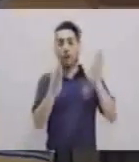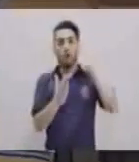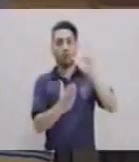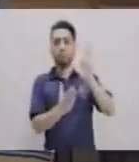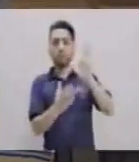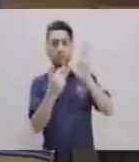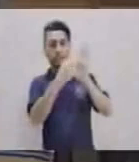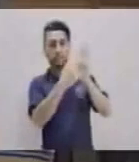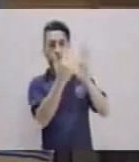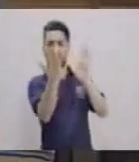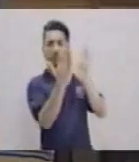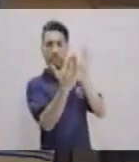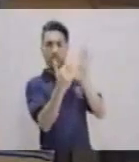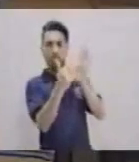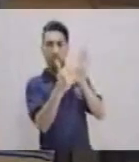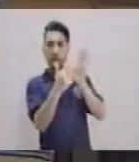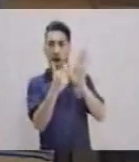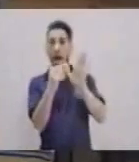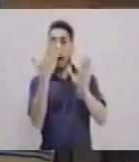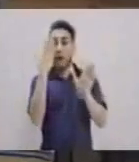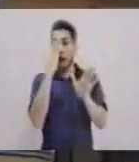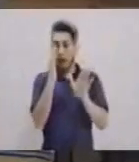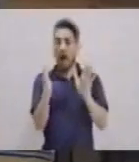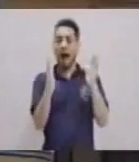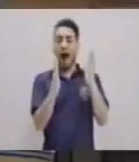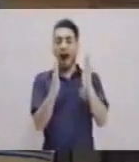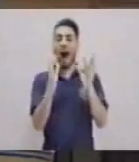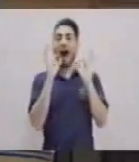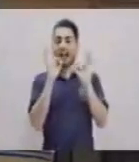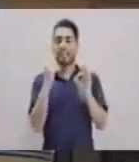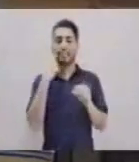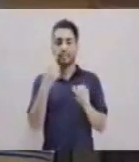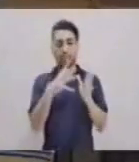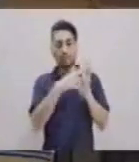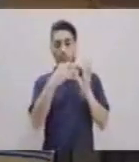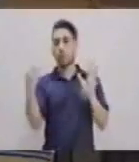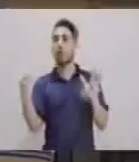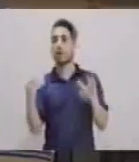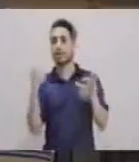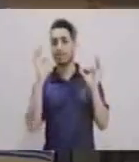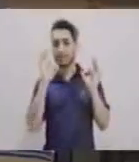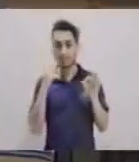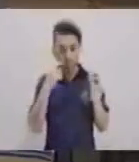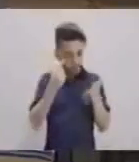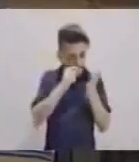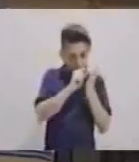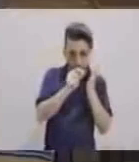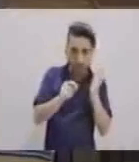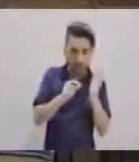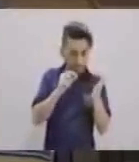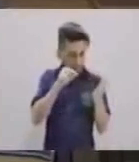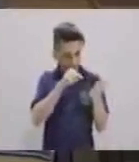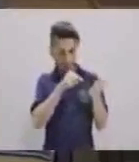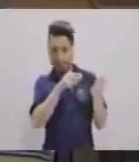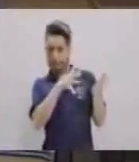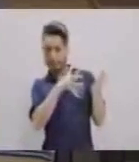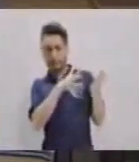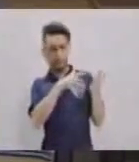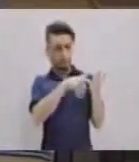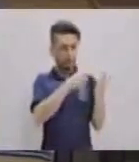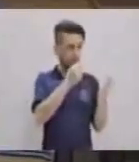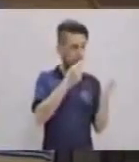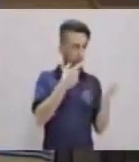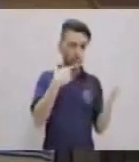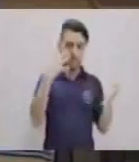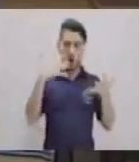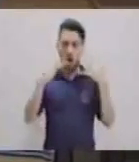espejo. Al poner la imagen enfrente del espejo, entonces en el espejo se va a evidenciar mucho aquellos defectos o aquellos tonos que